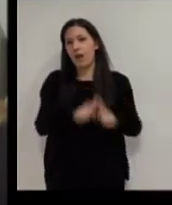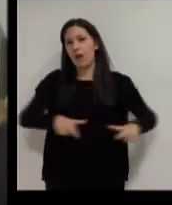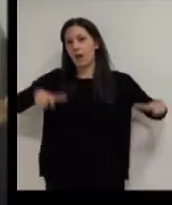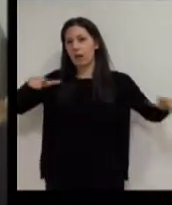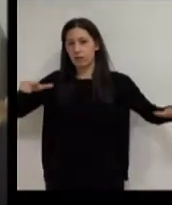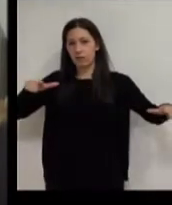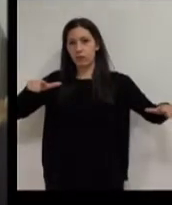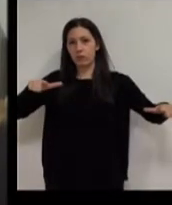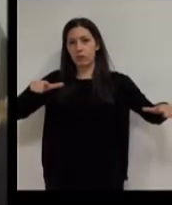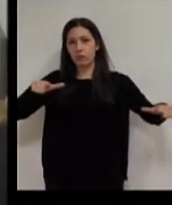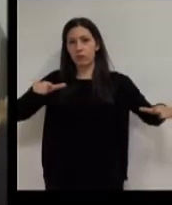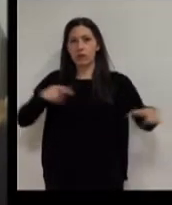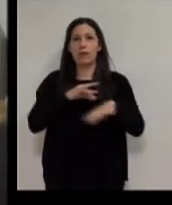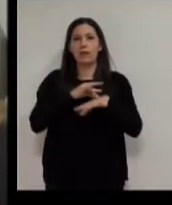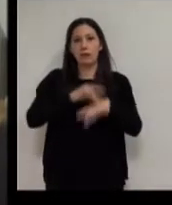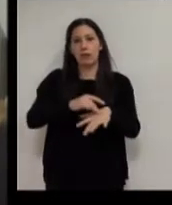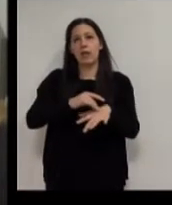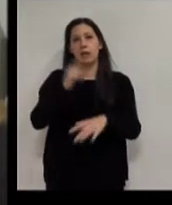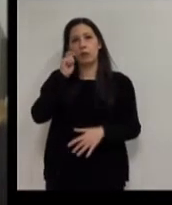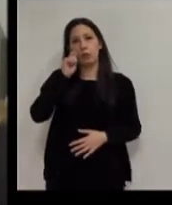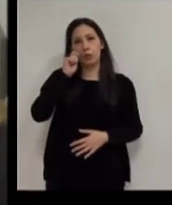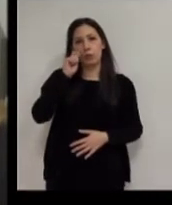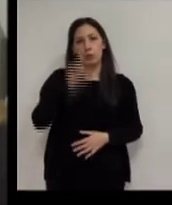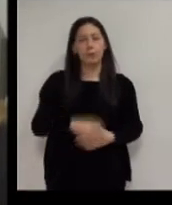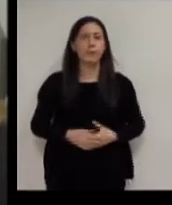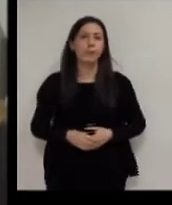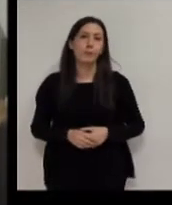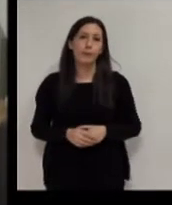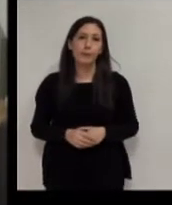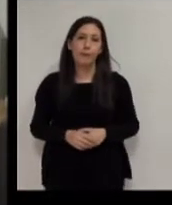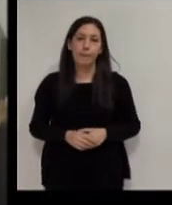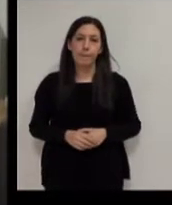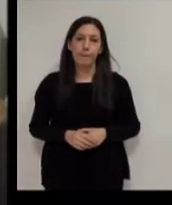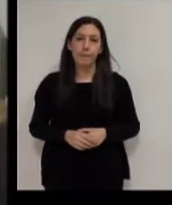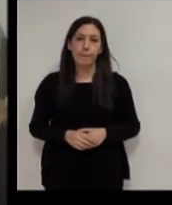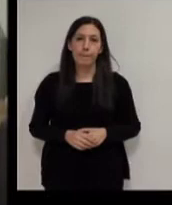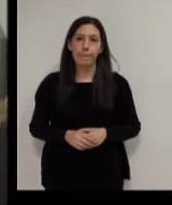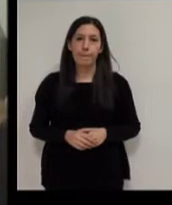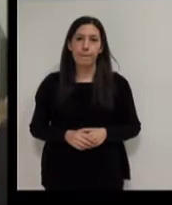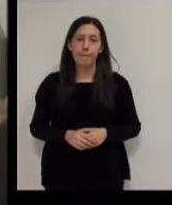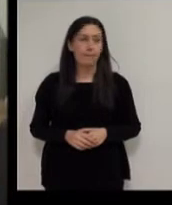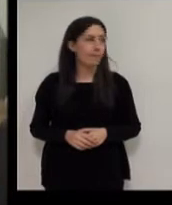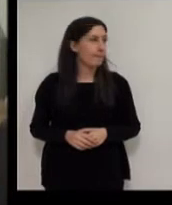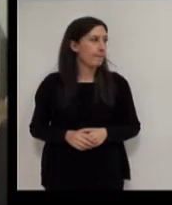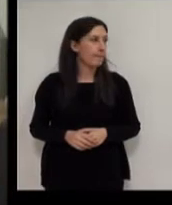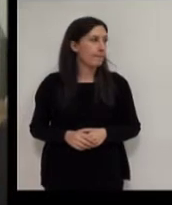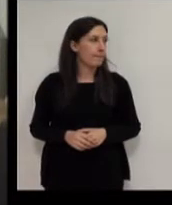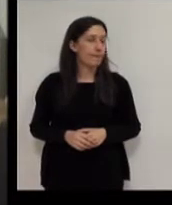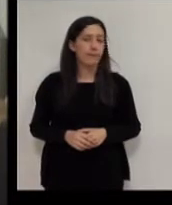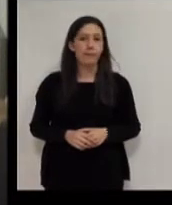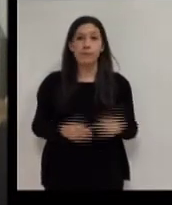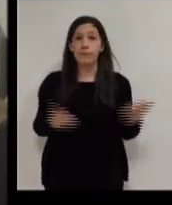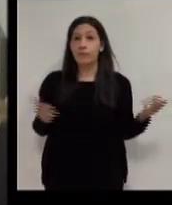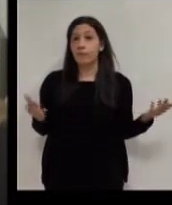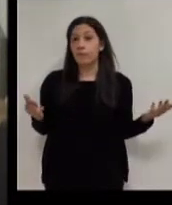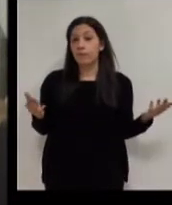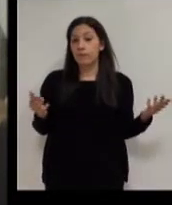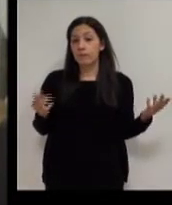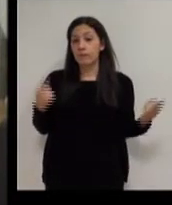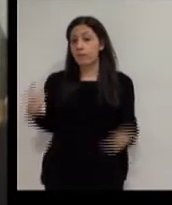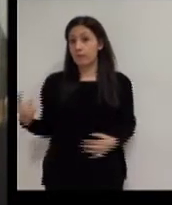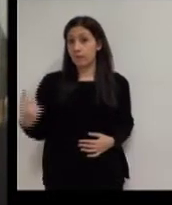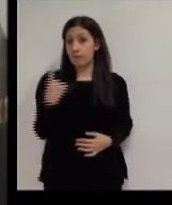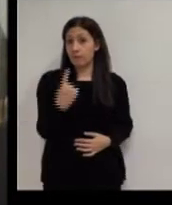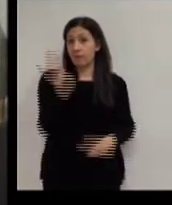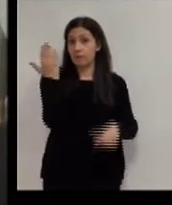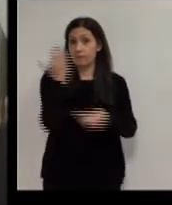plataforma de guías turísticas. Entonces, antes de presentar a nuestros